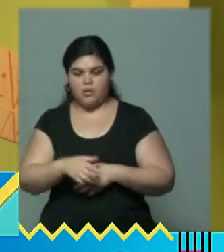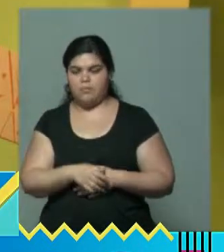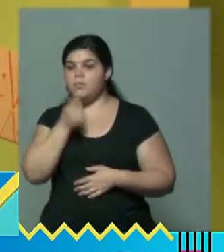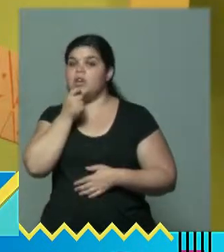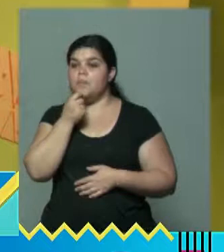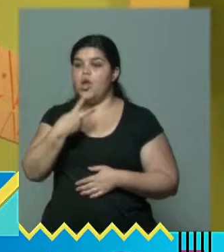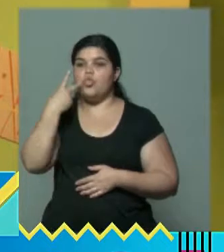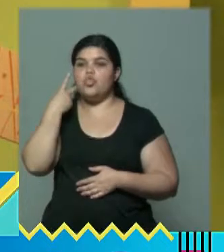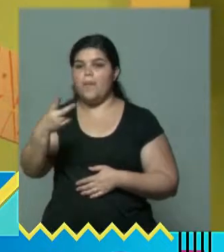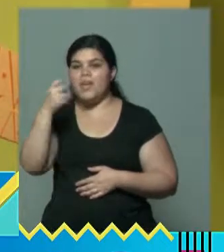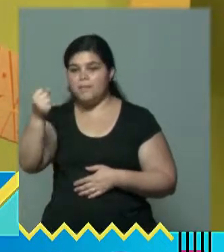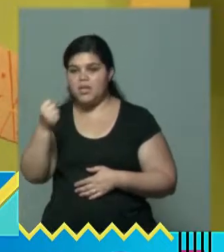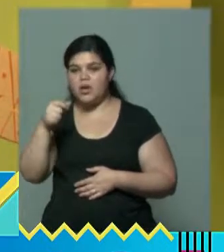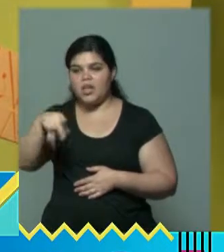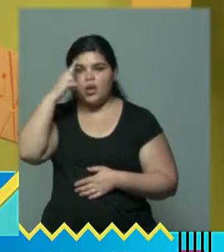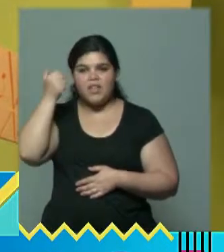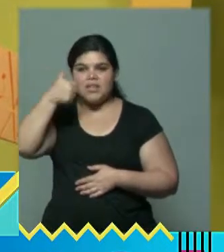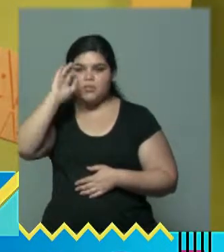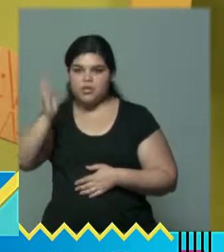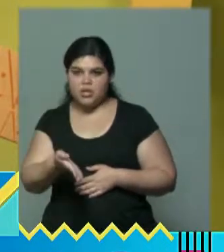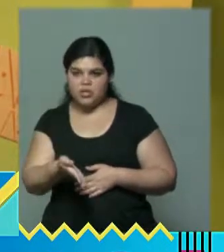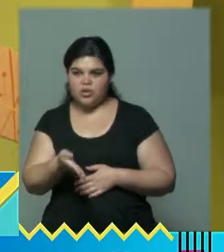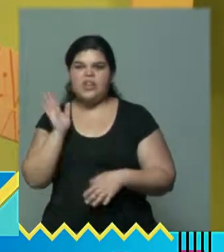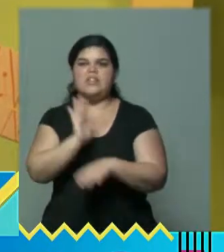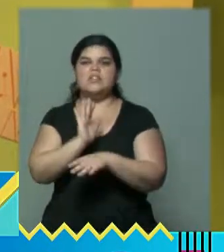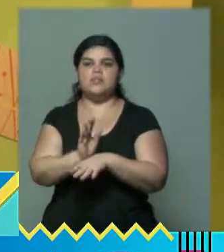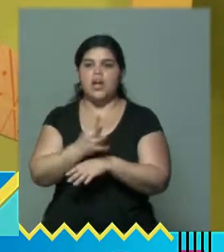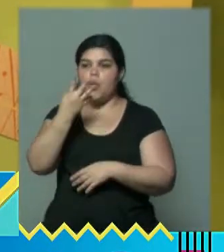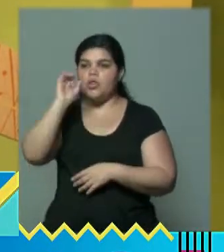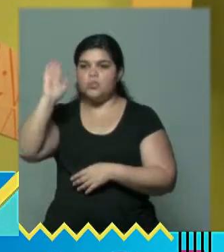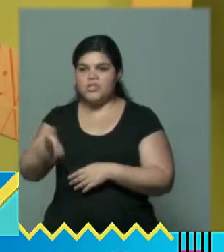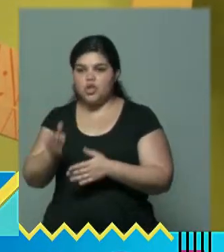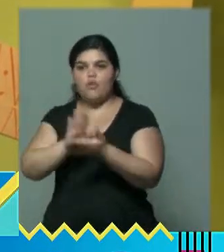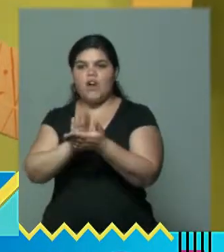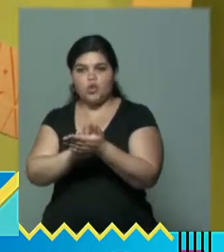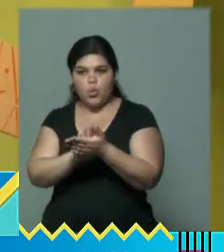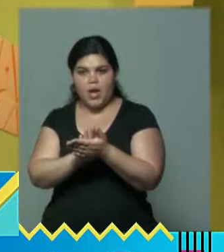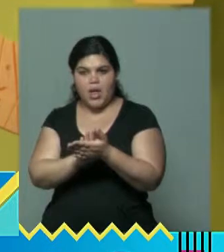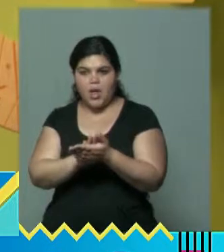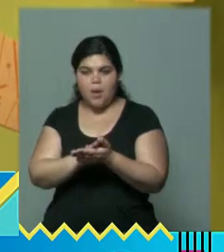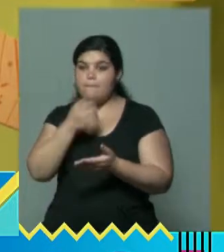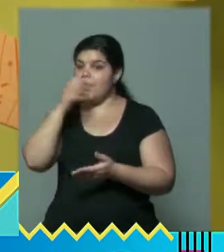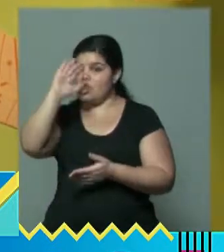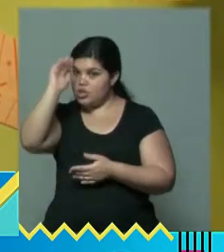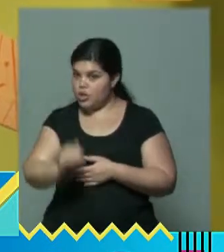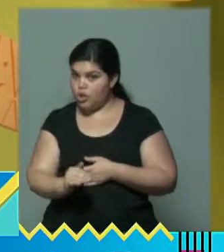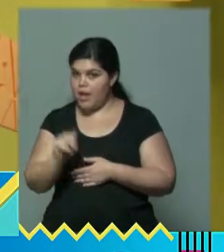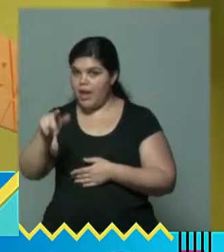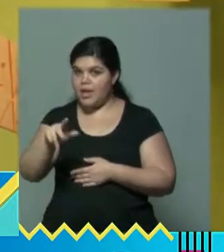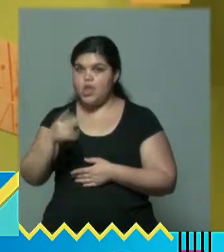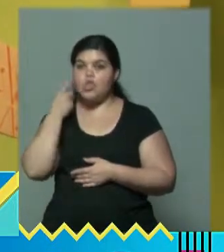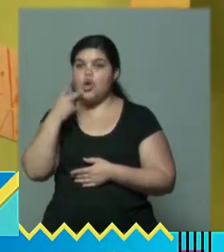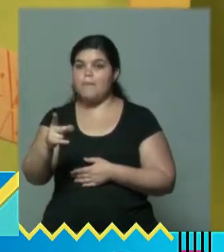2.000 pesos, tenés el 96%. O sea que el 4% de las facturas en toda la provincia superan los 2.000